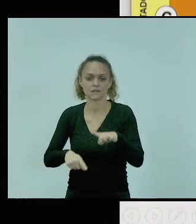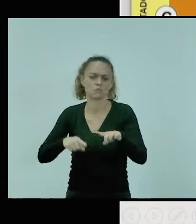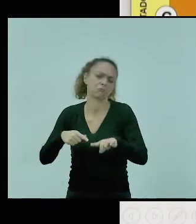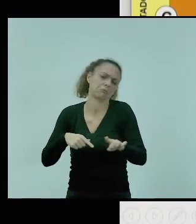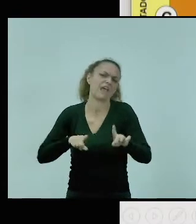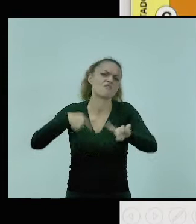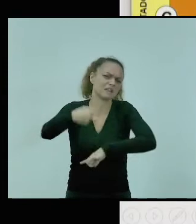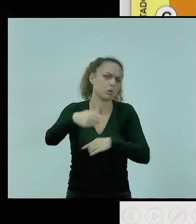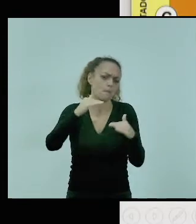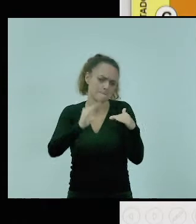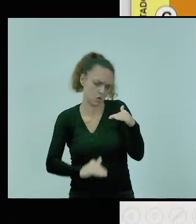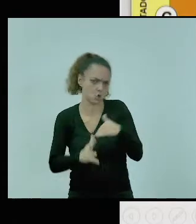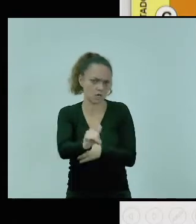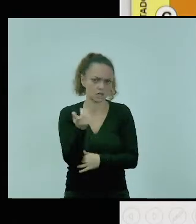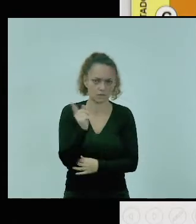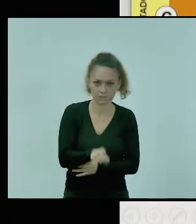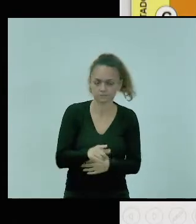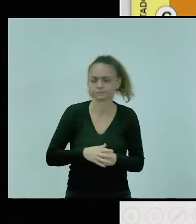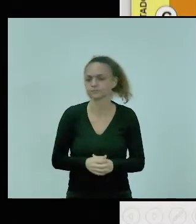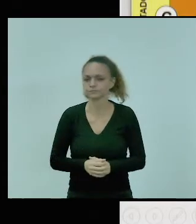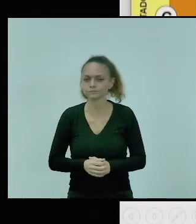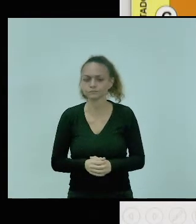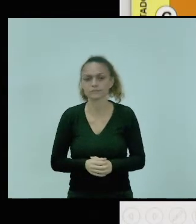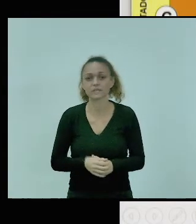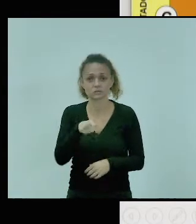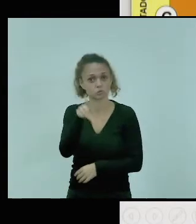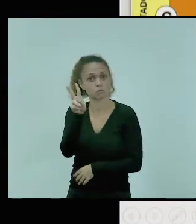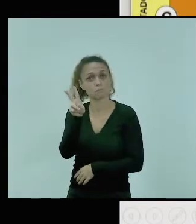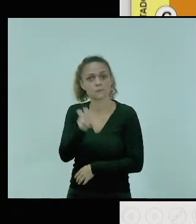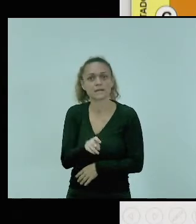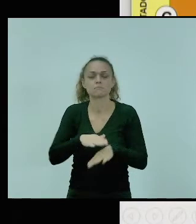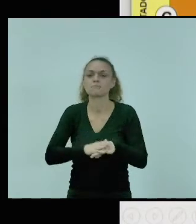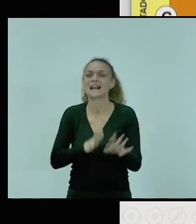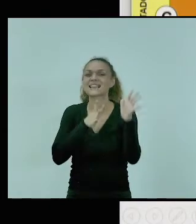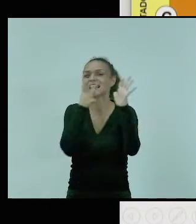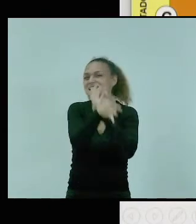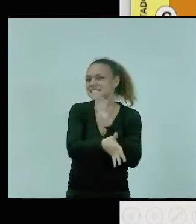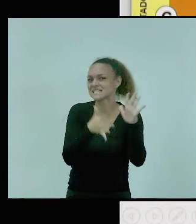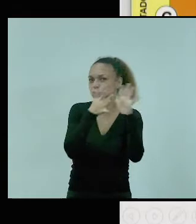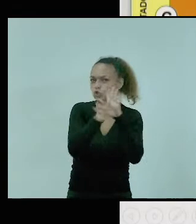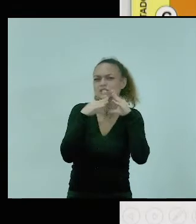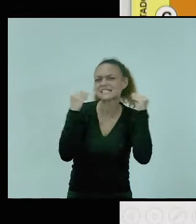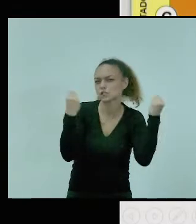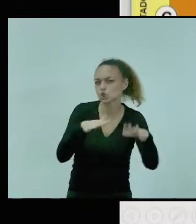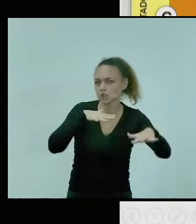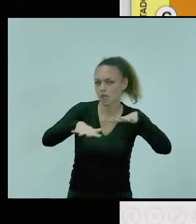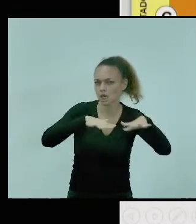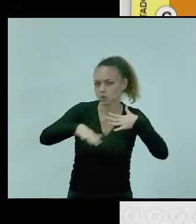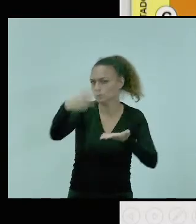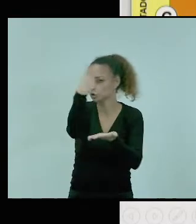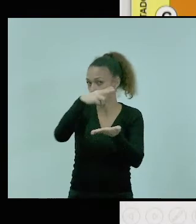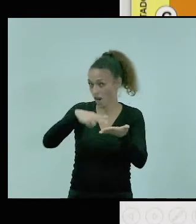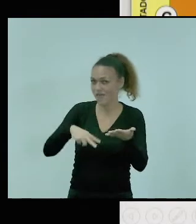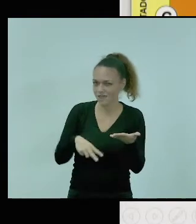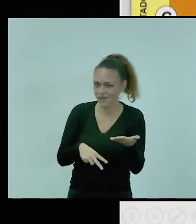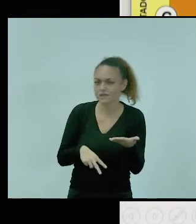menores, que estos sí que nos sirven a la hora de leer las descripciones históricas que se hacen de los terremotos